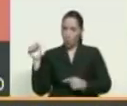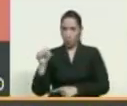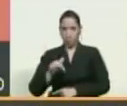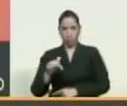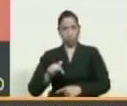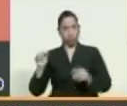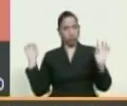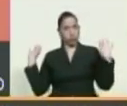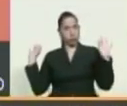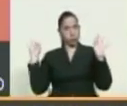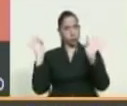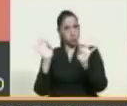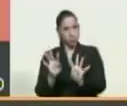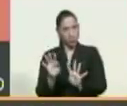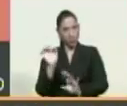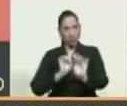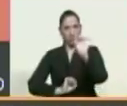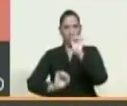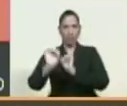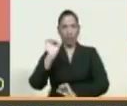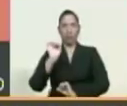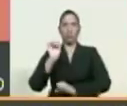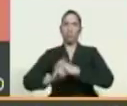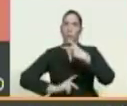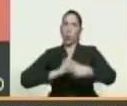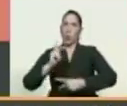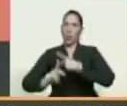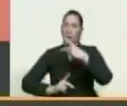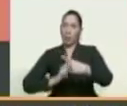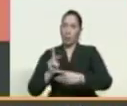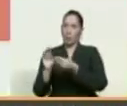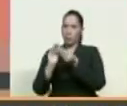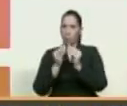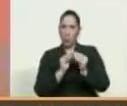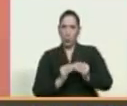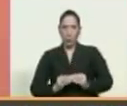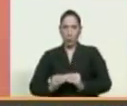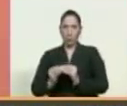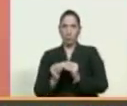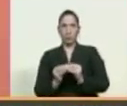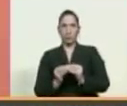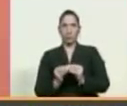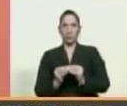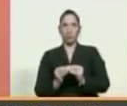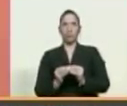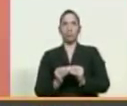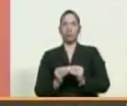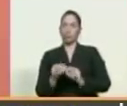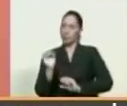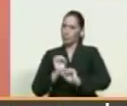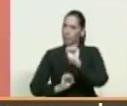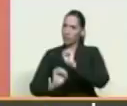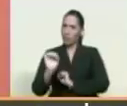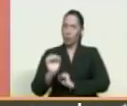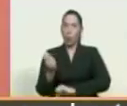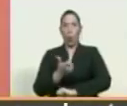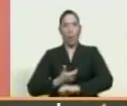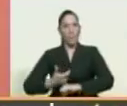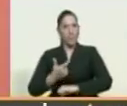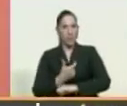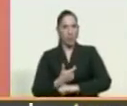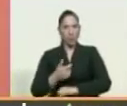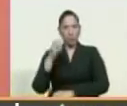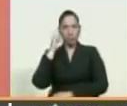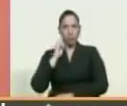defender este programa de recuperación, a defender a el gobierno bolivariano, al gobierno de la